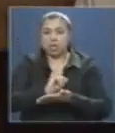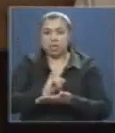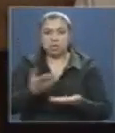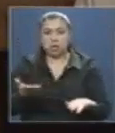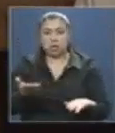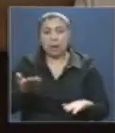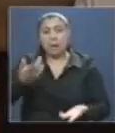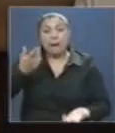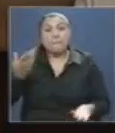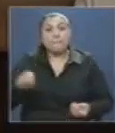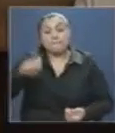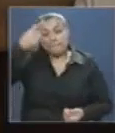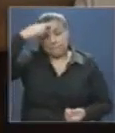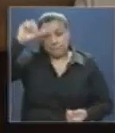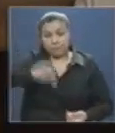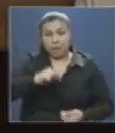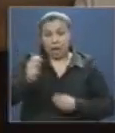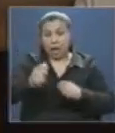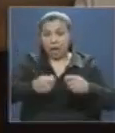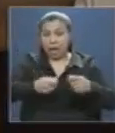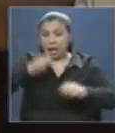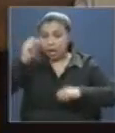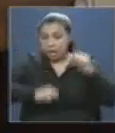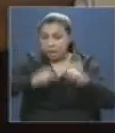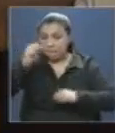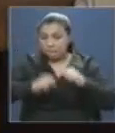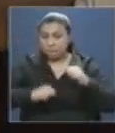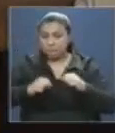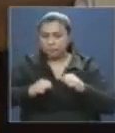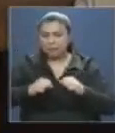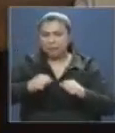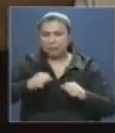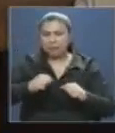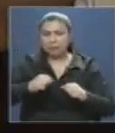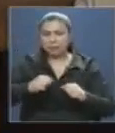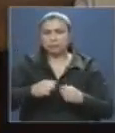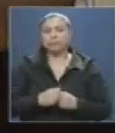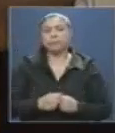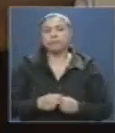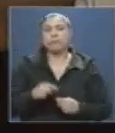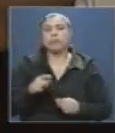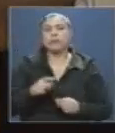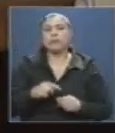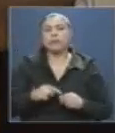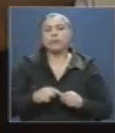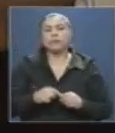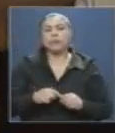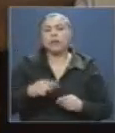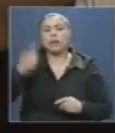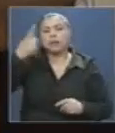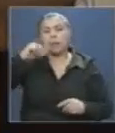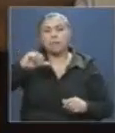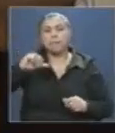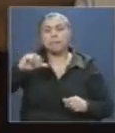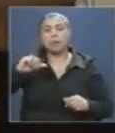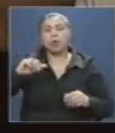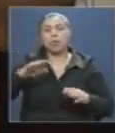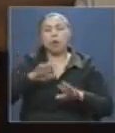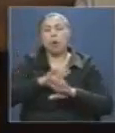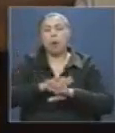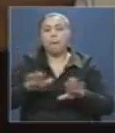pueda sancionar a aquellas empresas que están haciendo mal uso de esta acumulación de datos sin